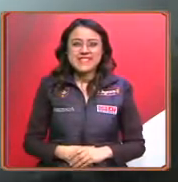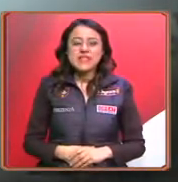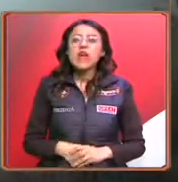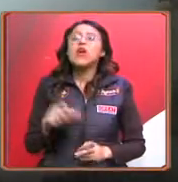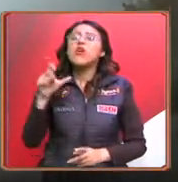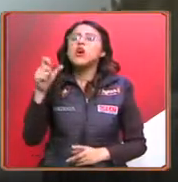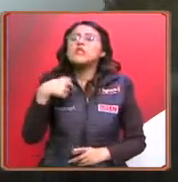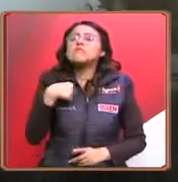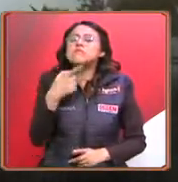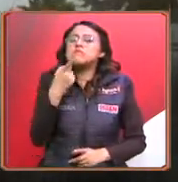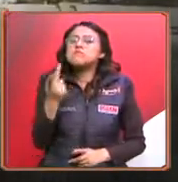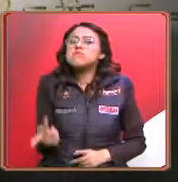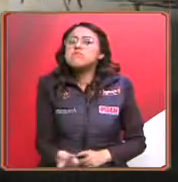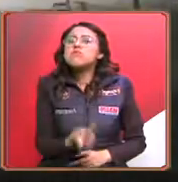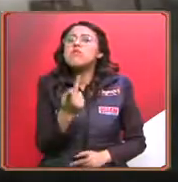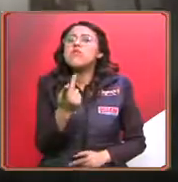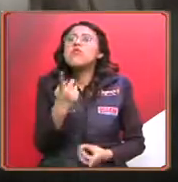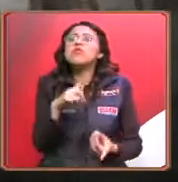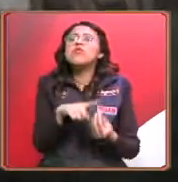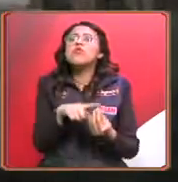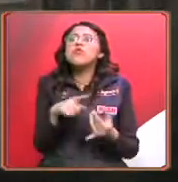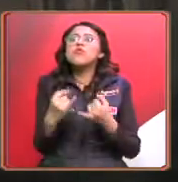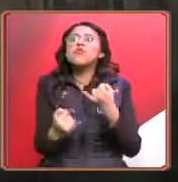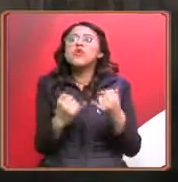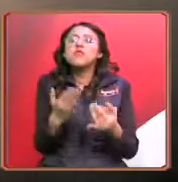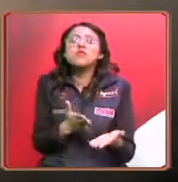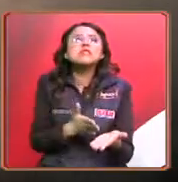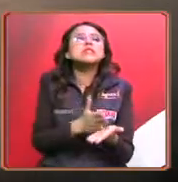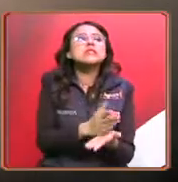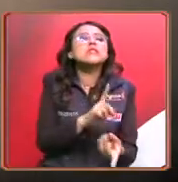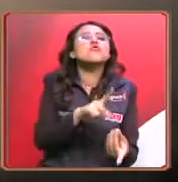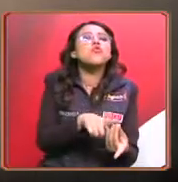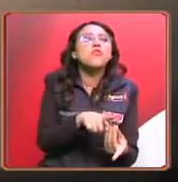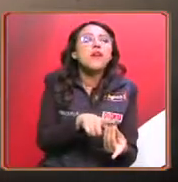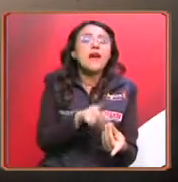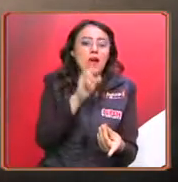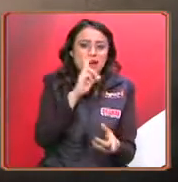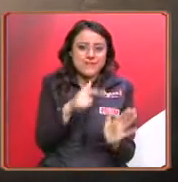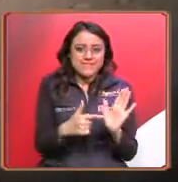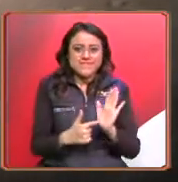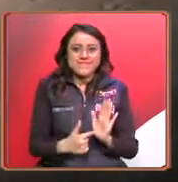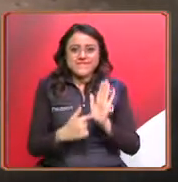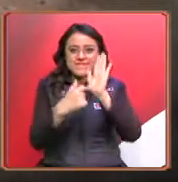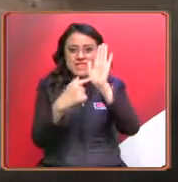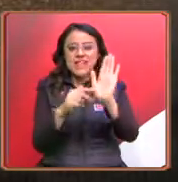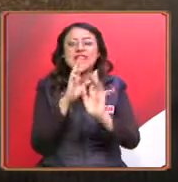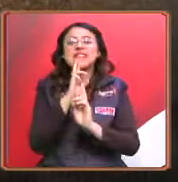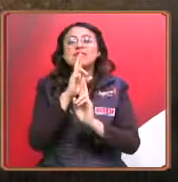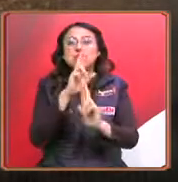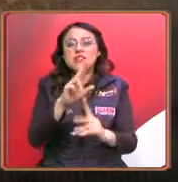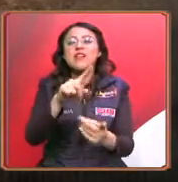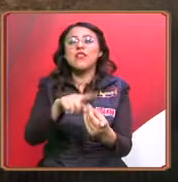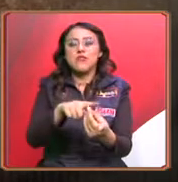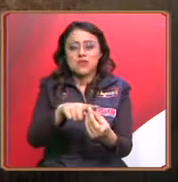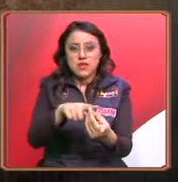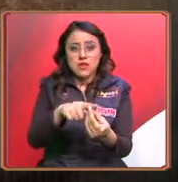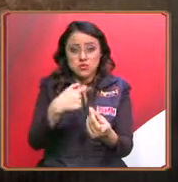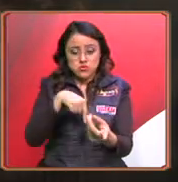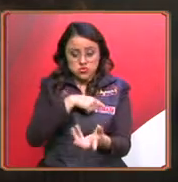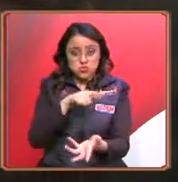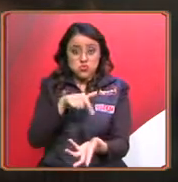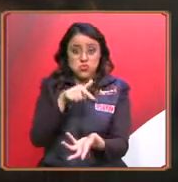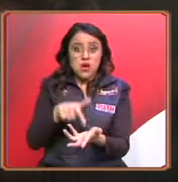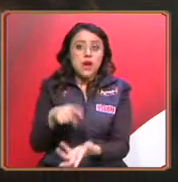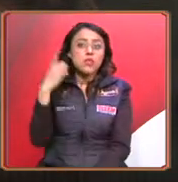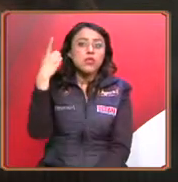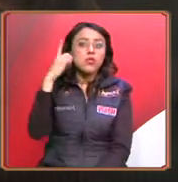Cuando se pregunten hasta dónde llega Juguetón, aquí va una de las tantas respuestas. Estamos en Durango,